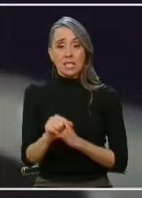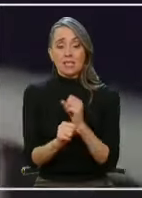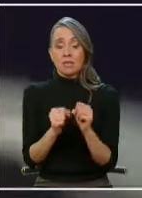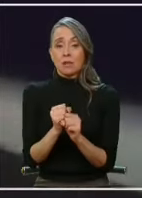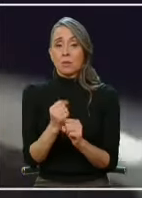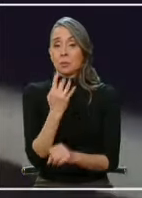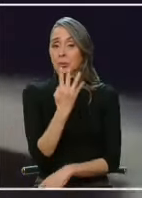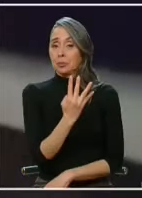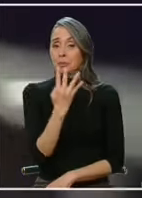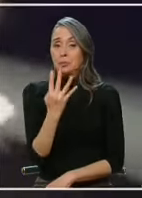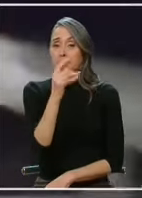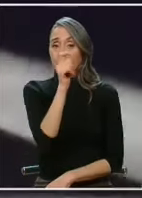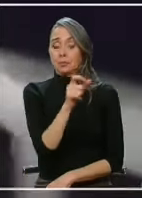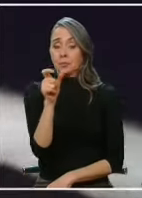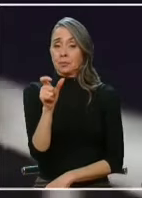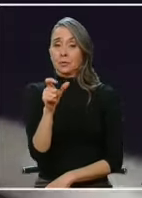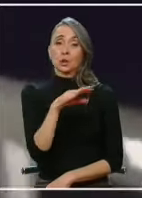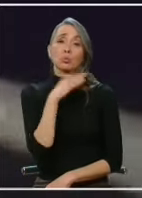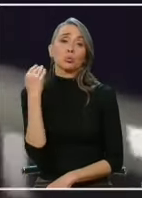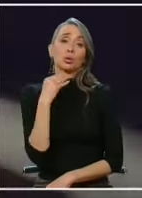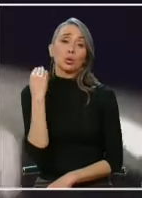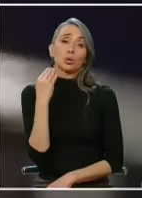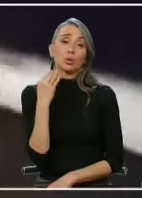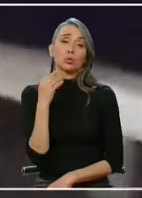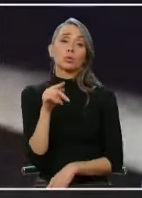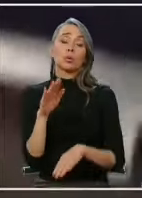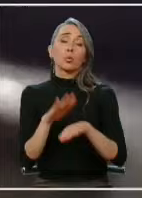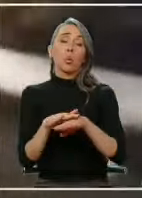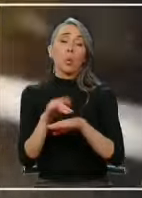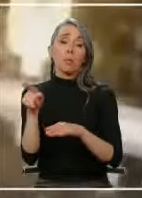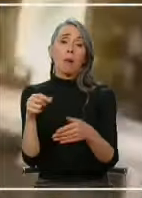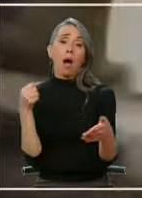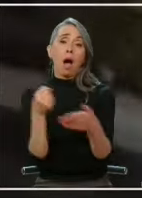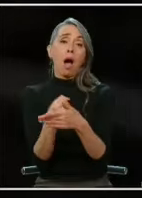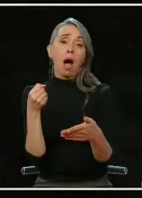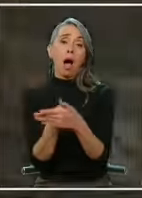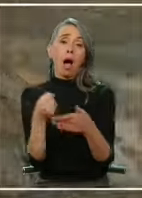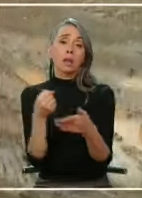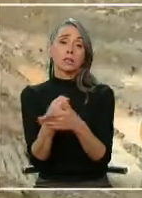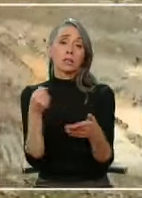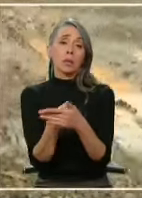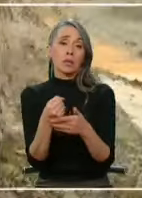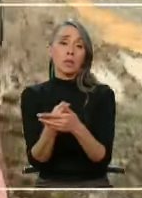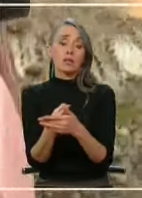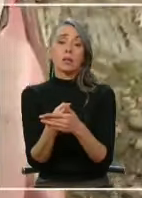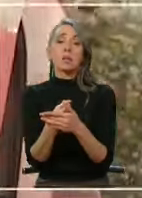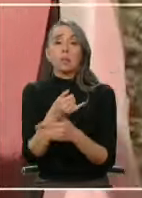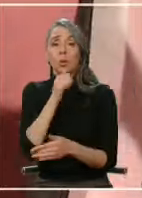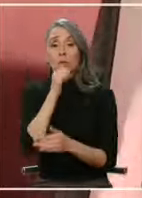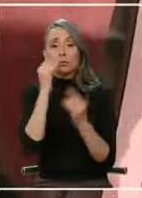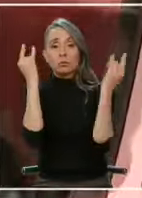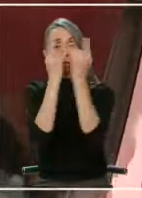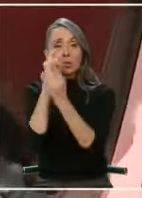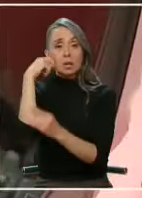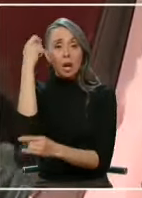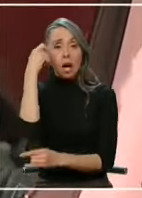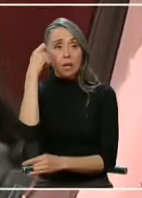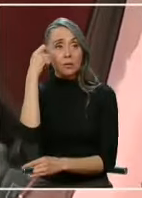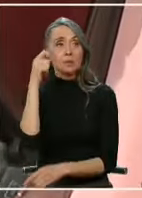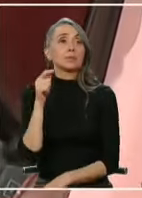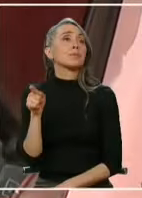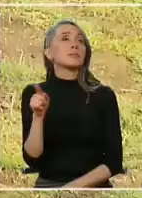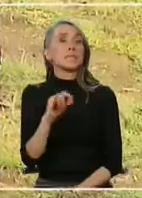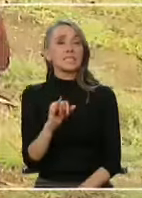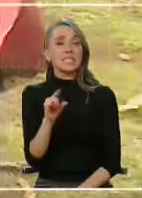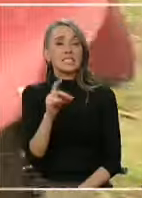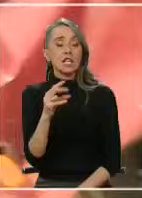año, 44 personas han perdido la vida en accidentes de tránsito vinculados al consumo de alcohol. En el caso